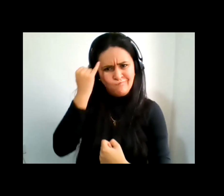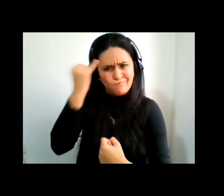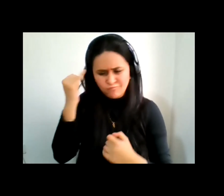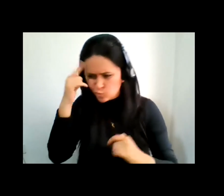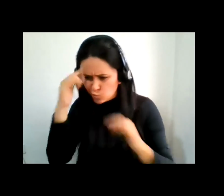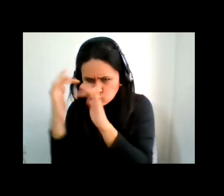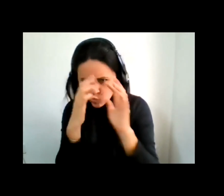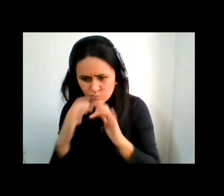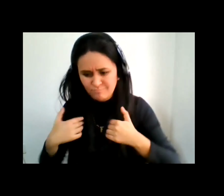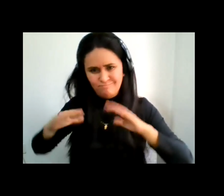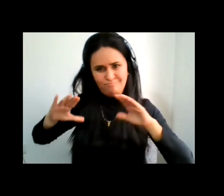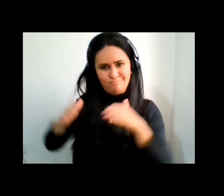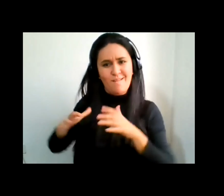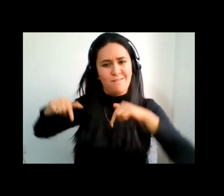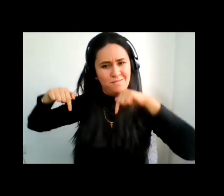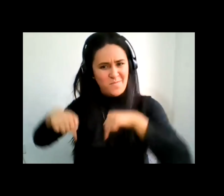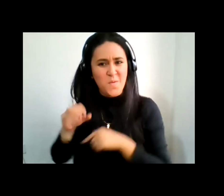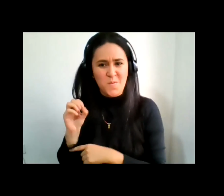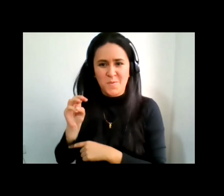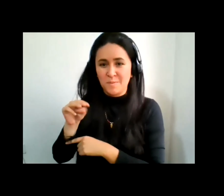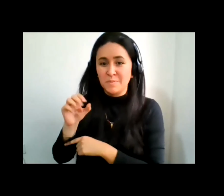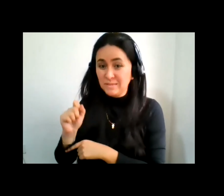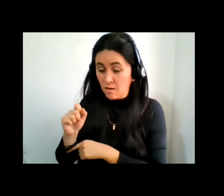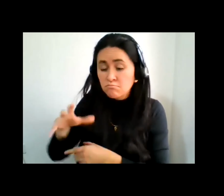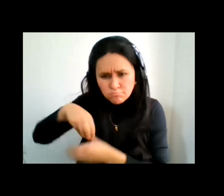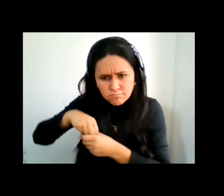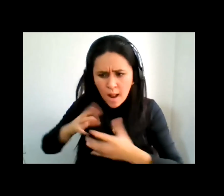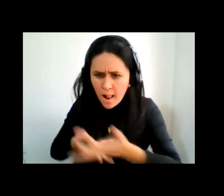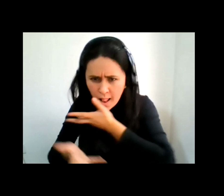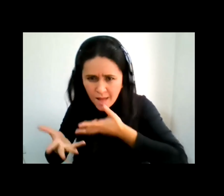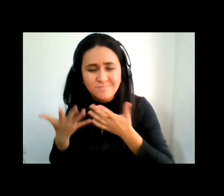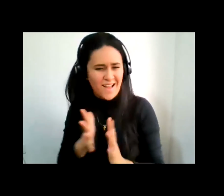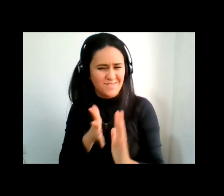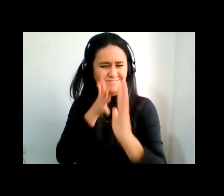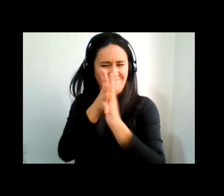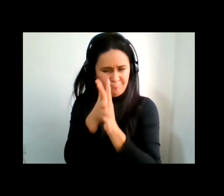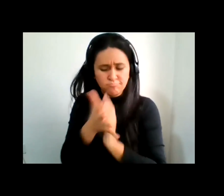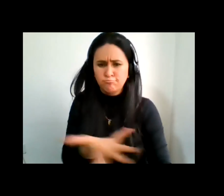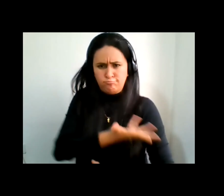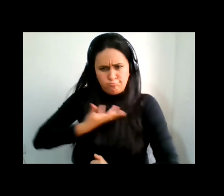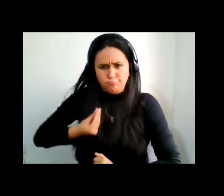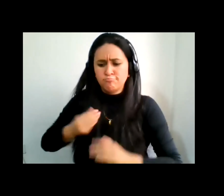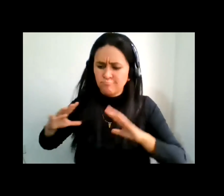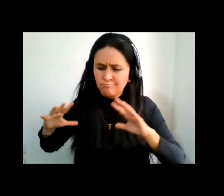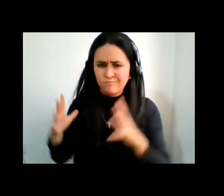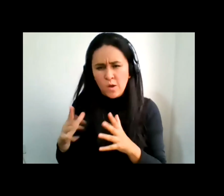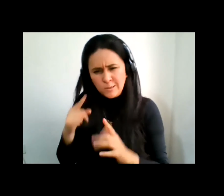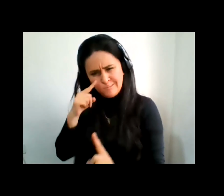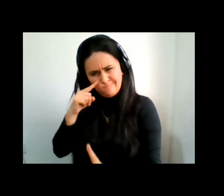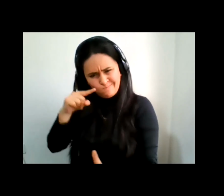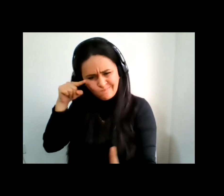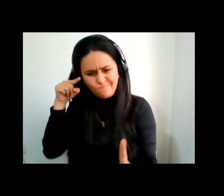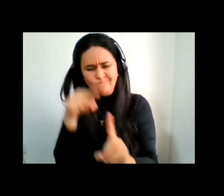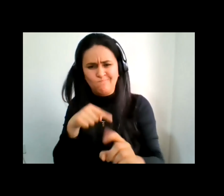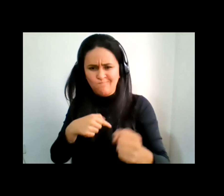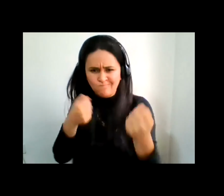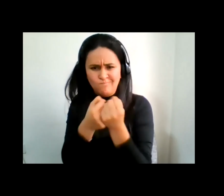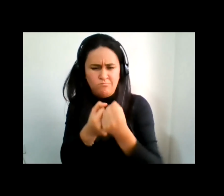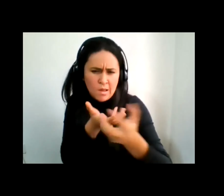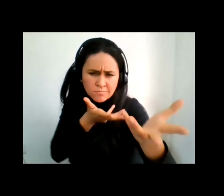la organización, como se ha comentado, tienen justamente el objetivo de apoyar a